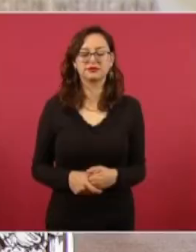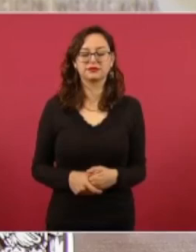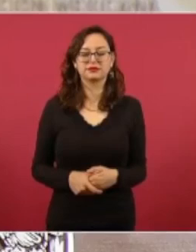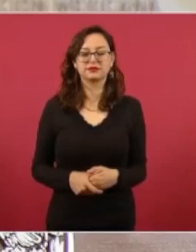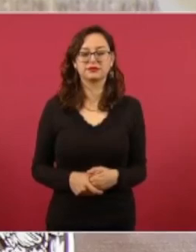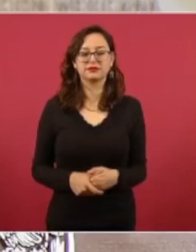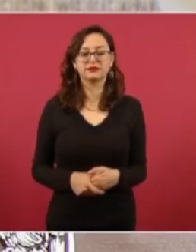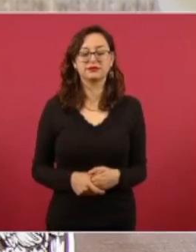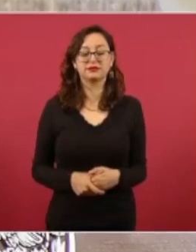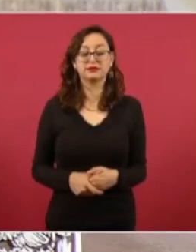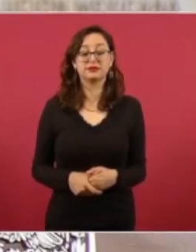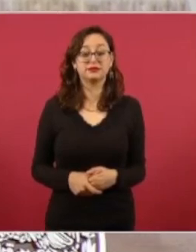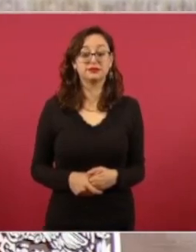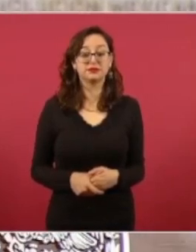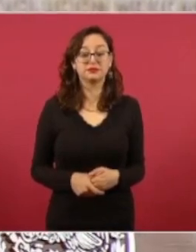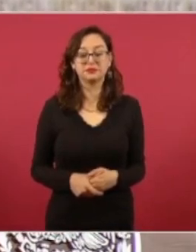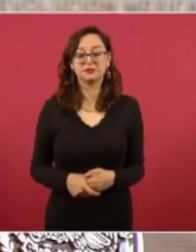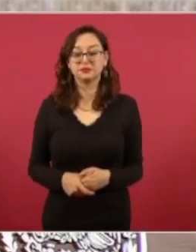¿Eh?